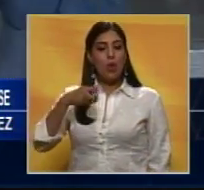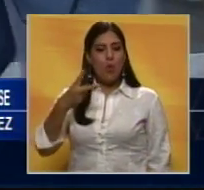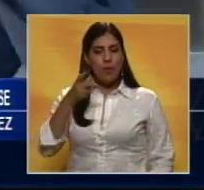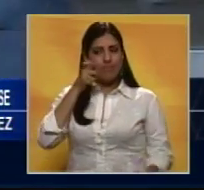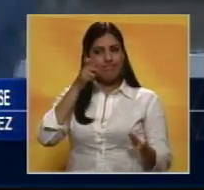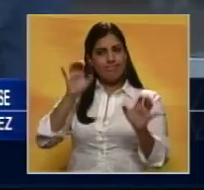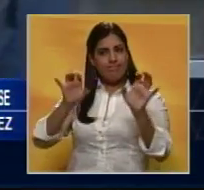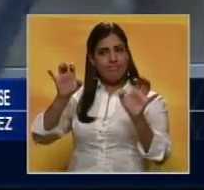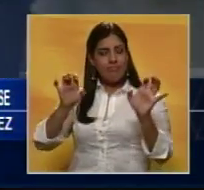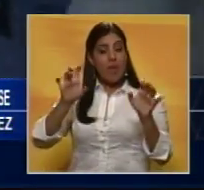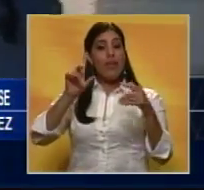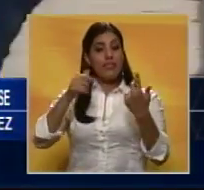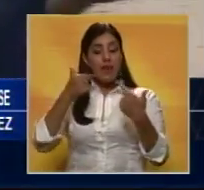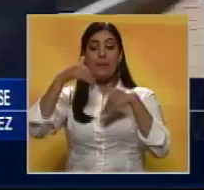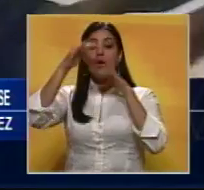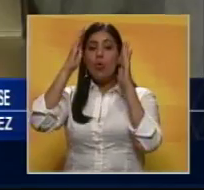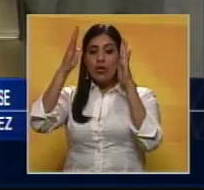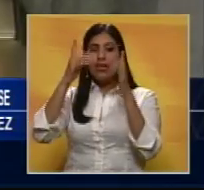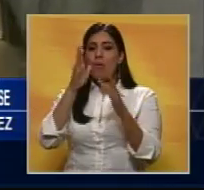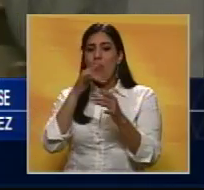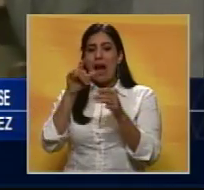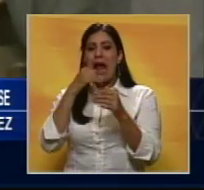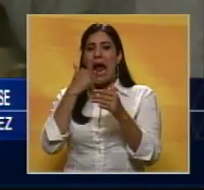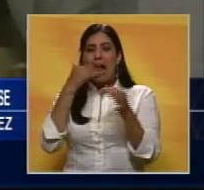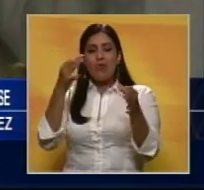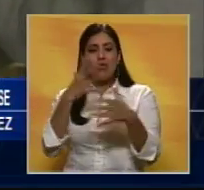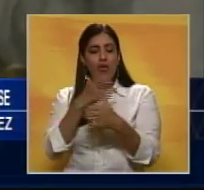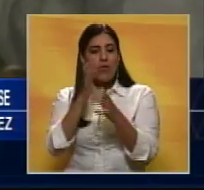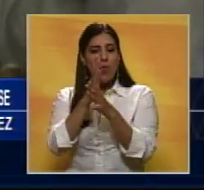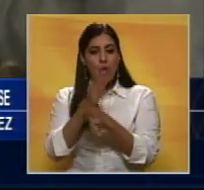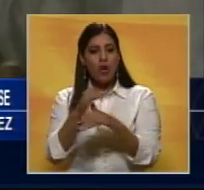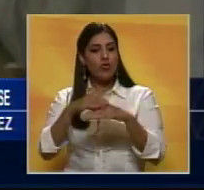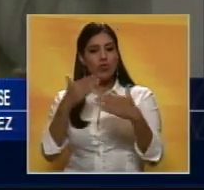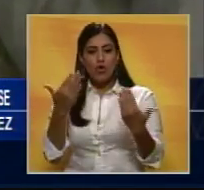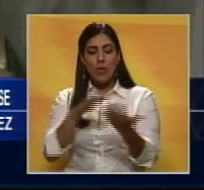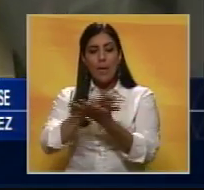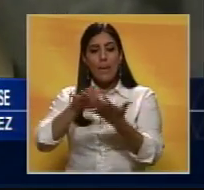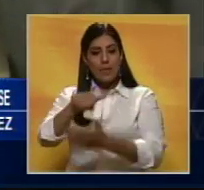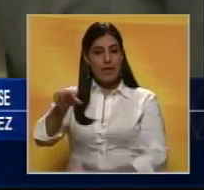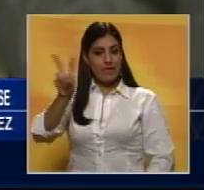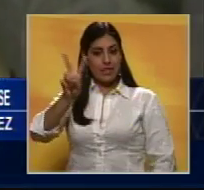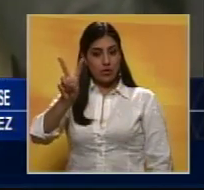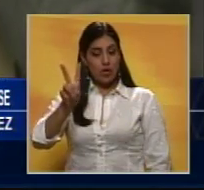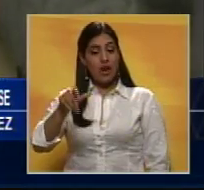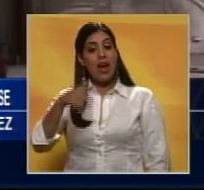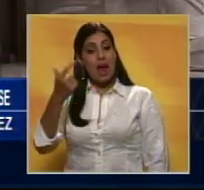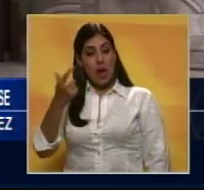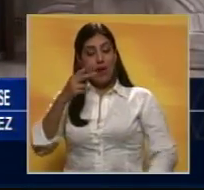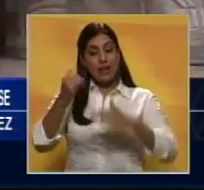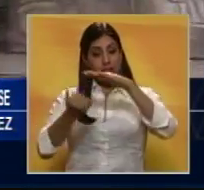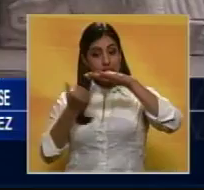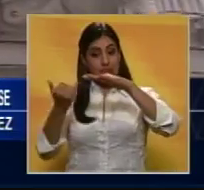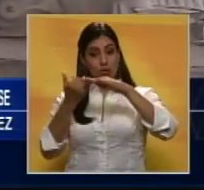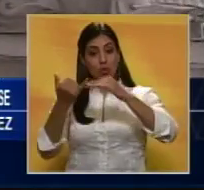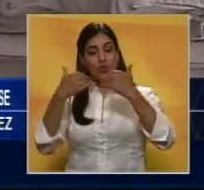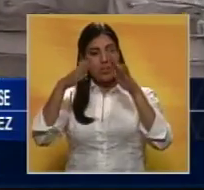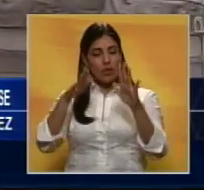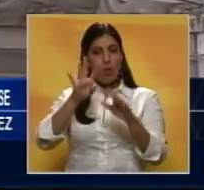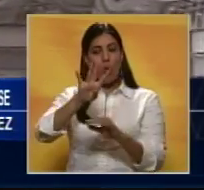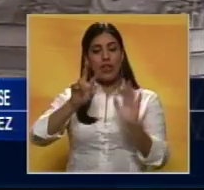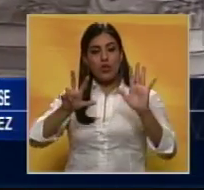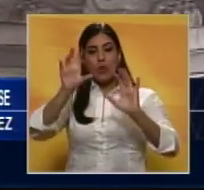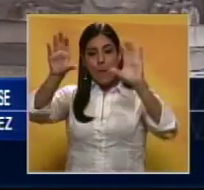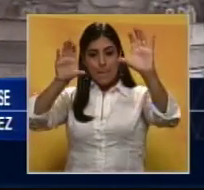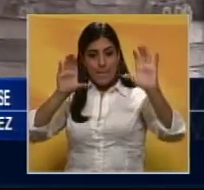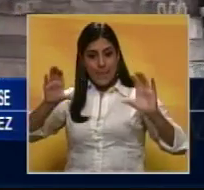ser monitoreada y apunta a que carece de datos confiables y actuales sobre la situación de Venezuela. La institución estudió a